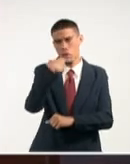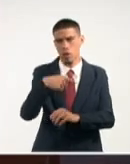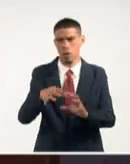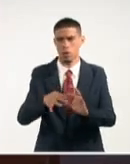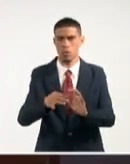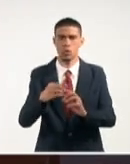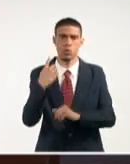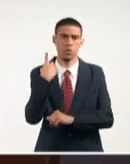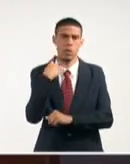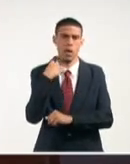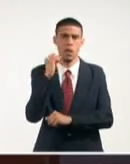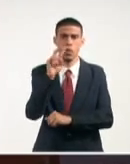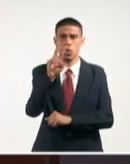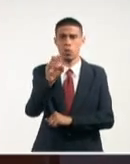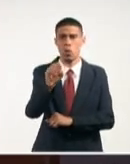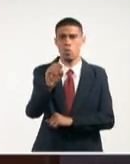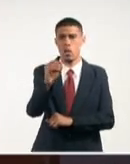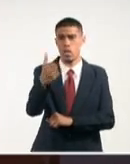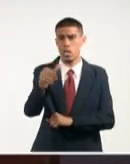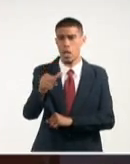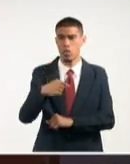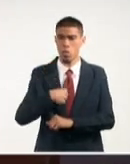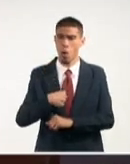de 2010.